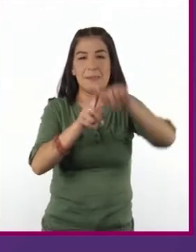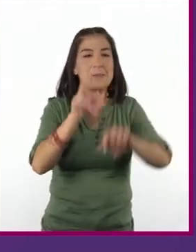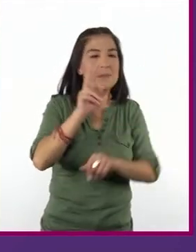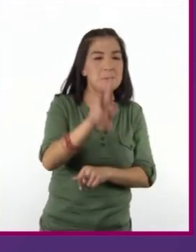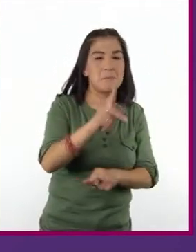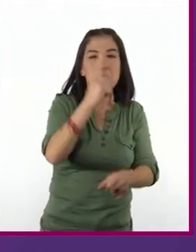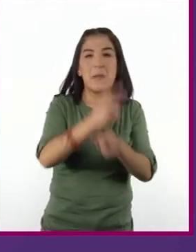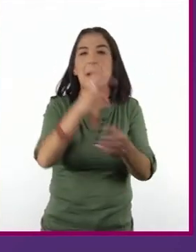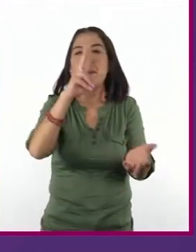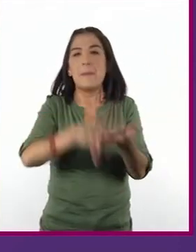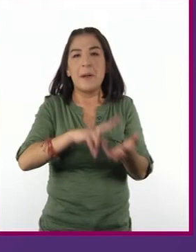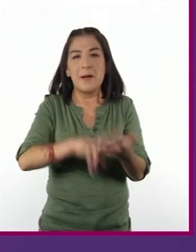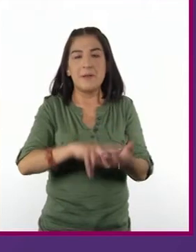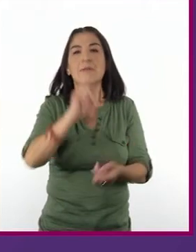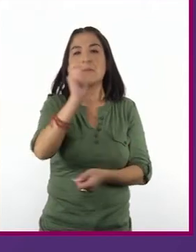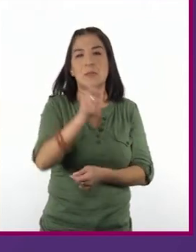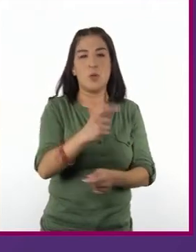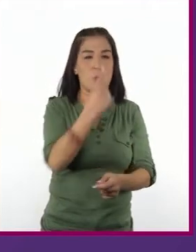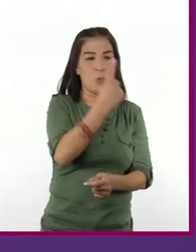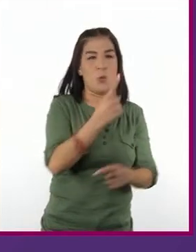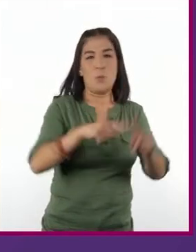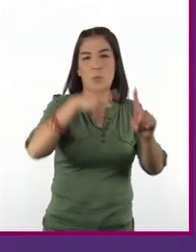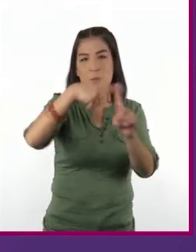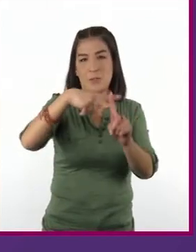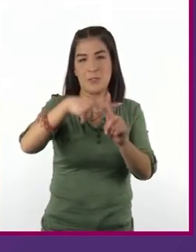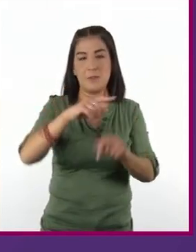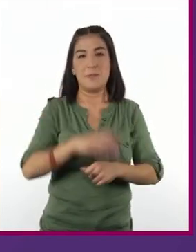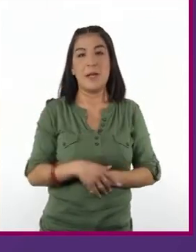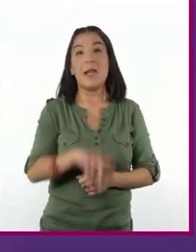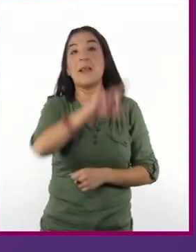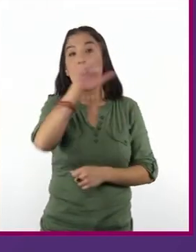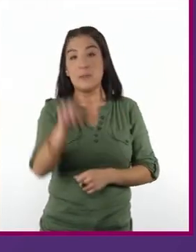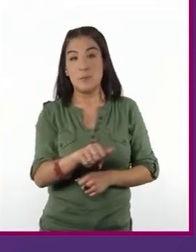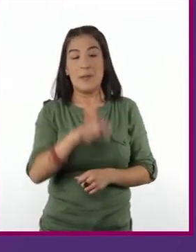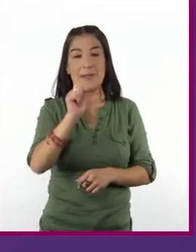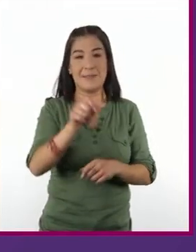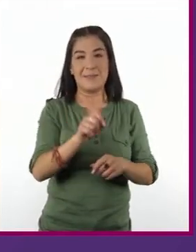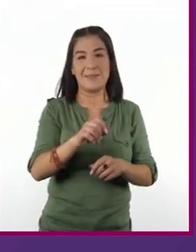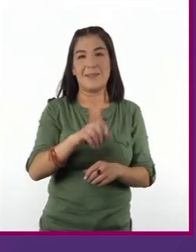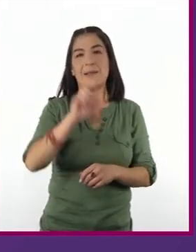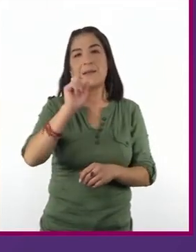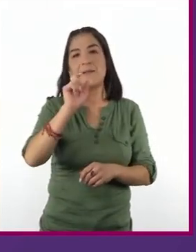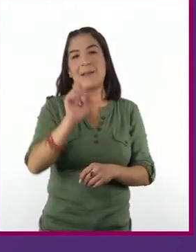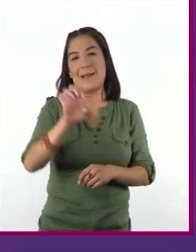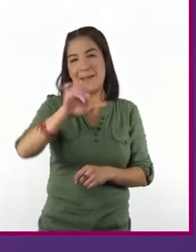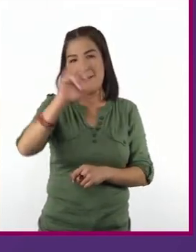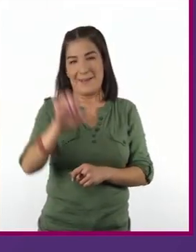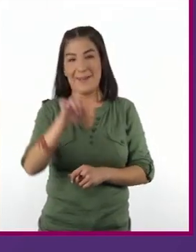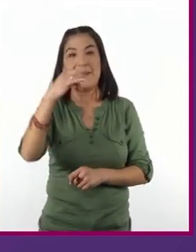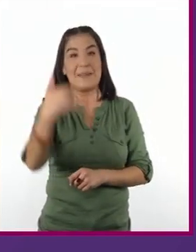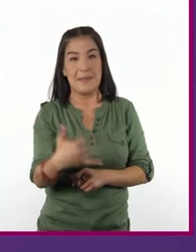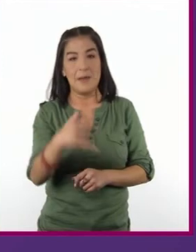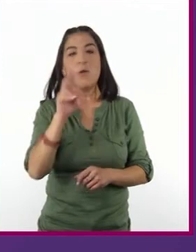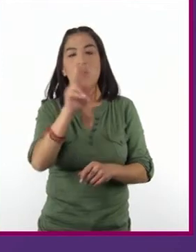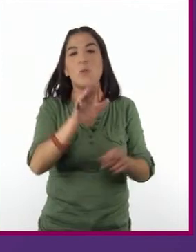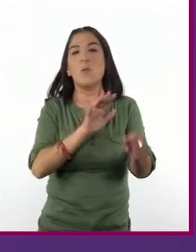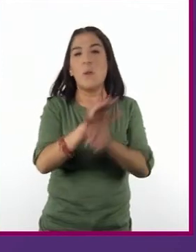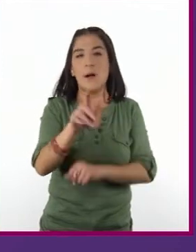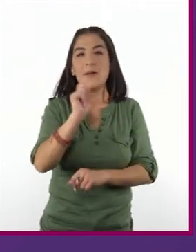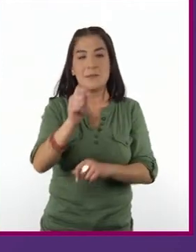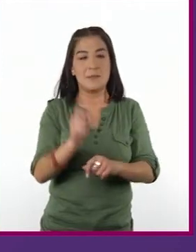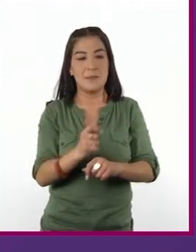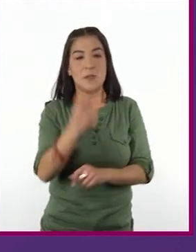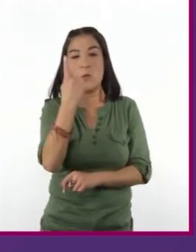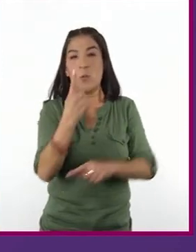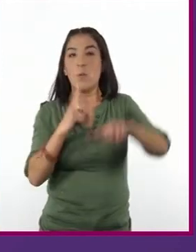el primer valor, que es 1 positivo. Luego localizamos en el eje de las ordenadas el 1 positivo para encontrar el